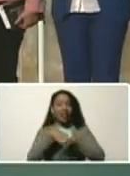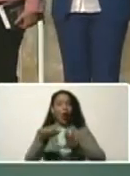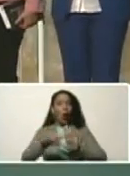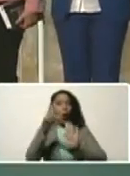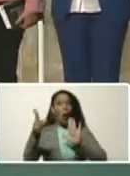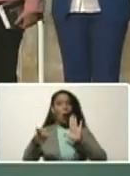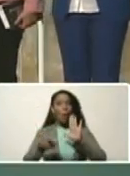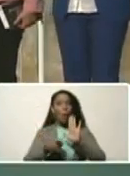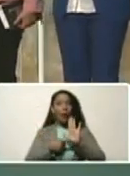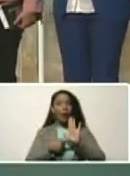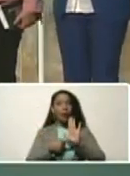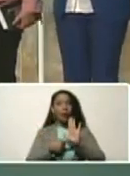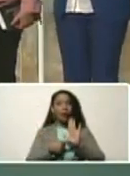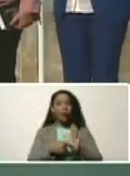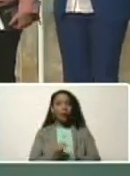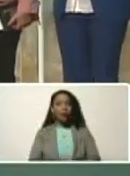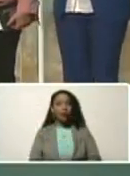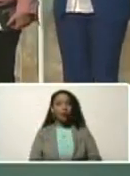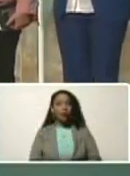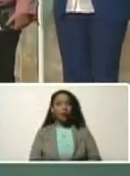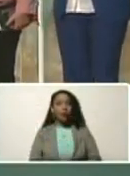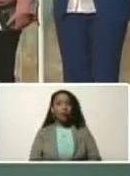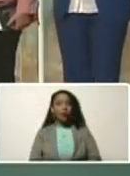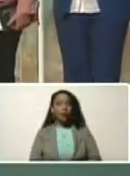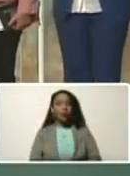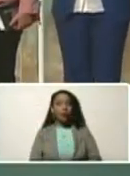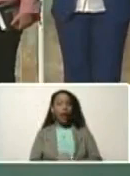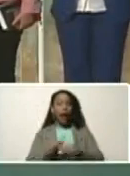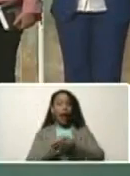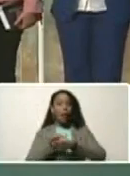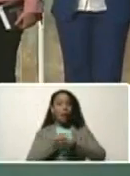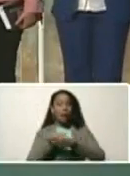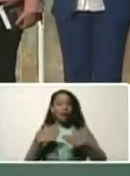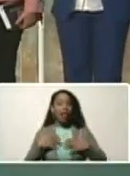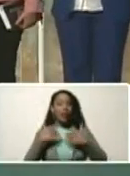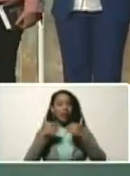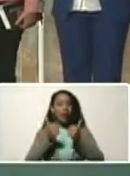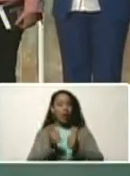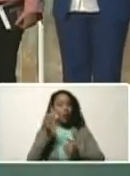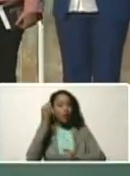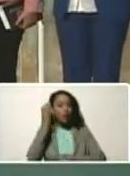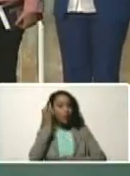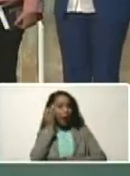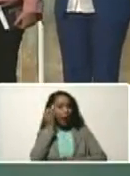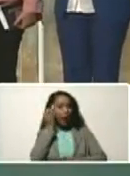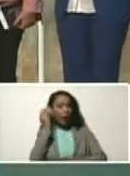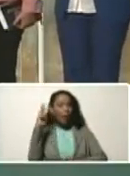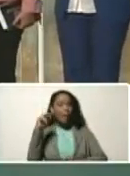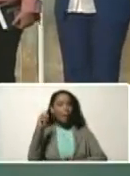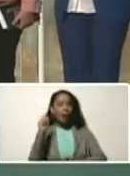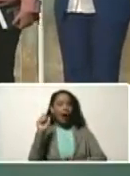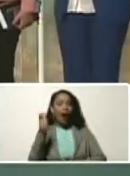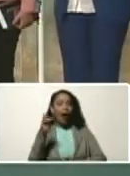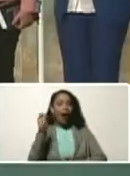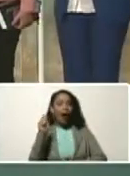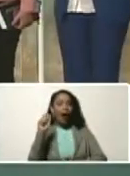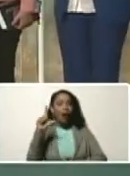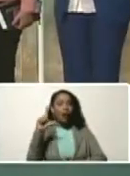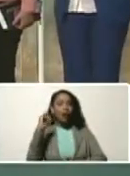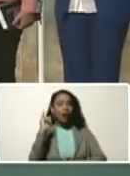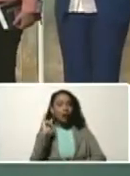e integralmente. ¿Ah? La ministra de Salud, compañera Magaly Gutiérrez,